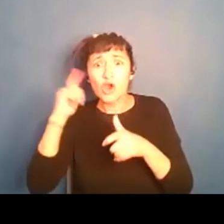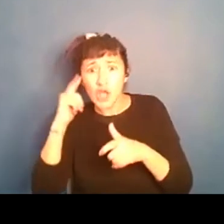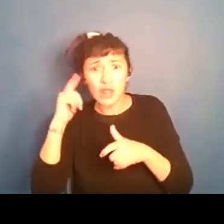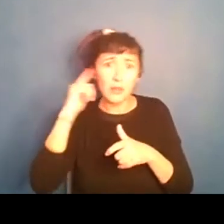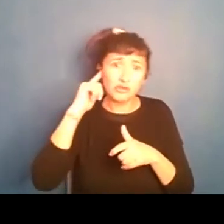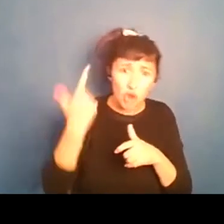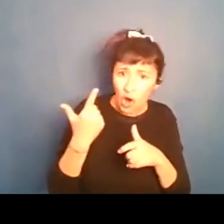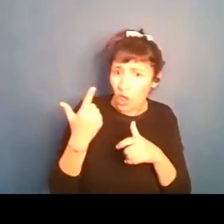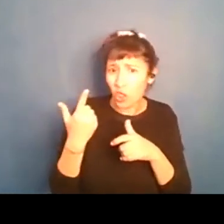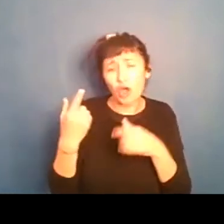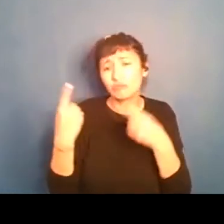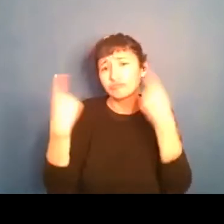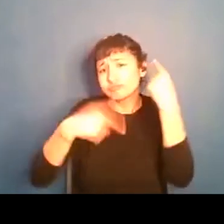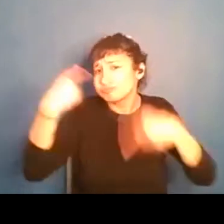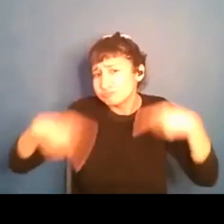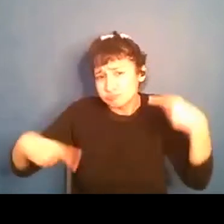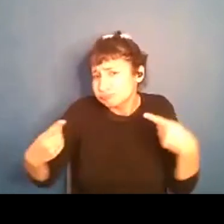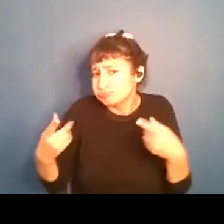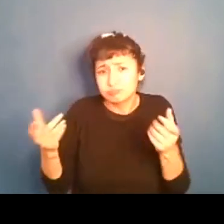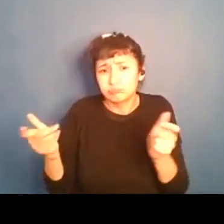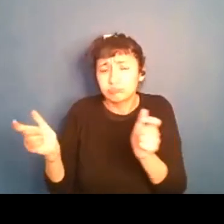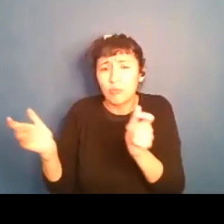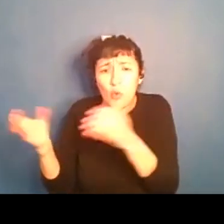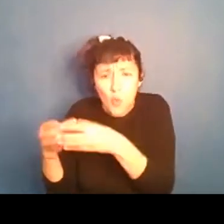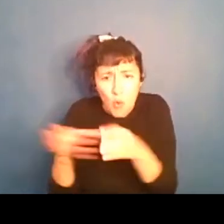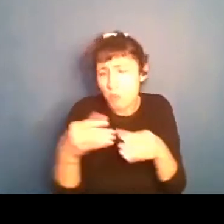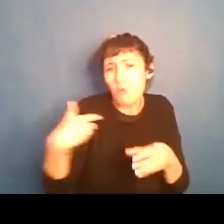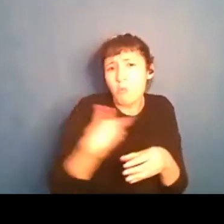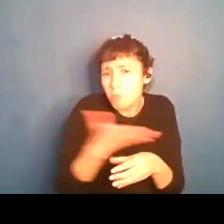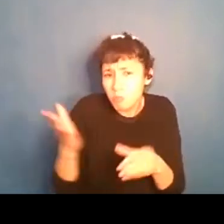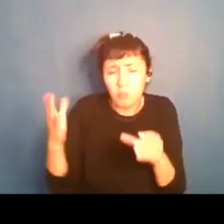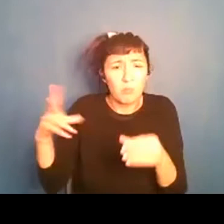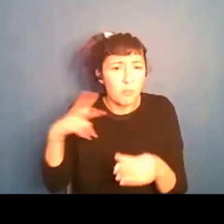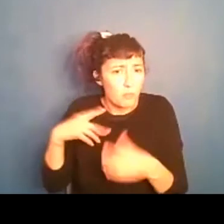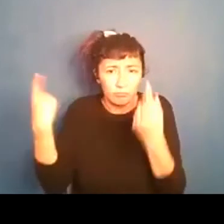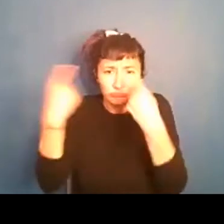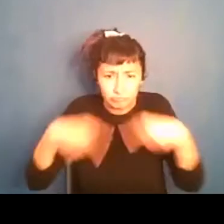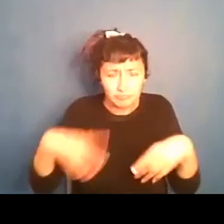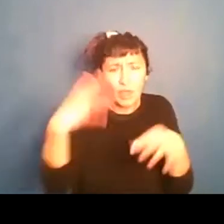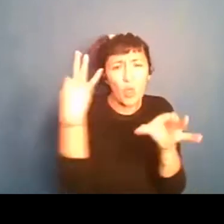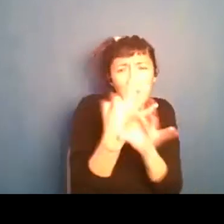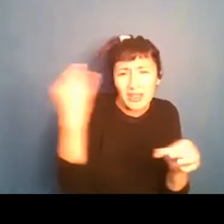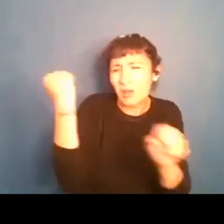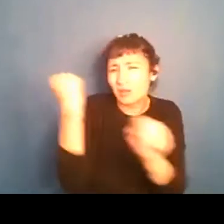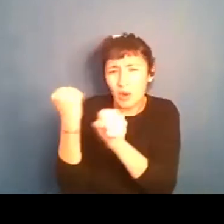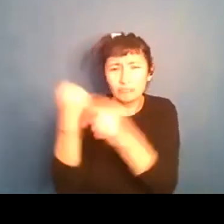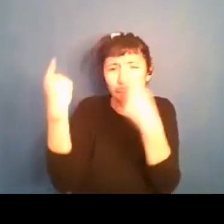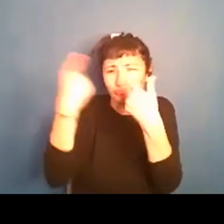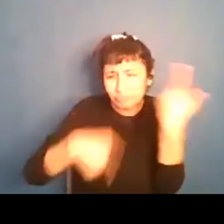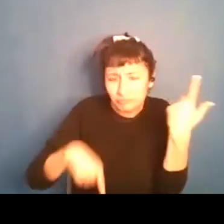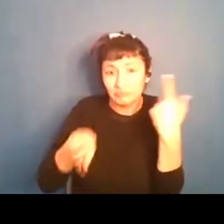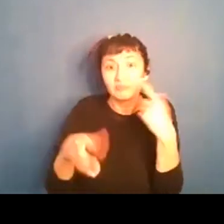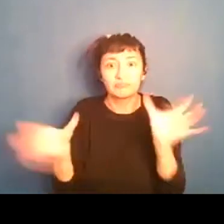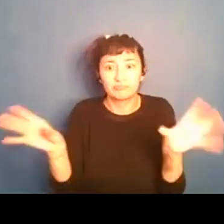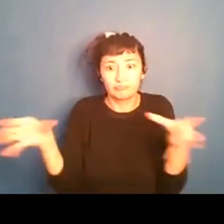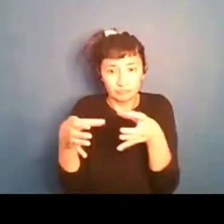entidades, diferentes entidades públicas, privadas, educativas, laborales, etcétera, que estuvieran con